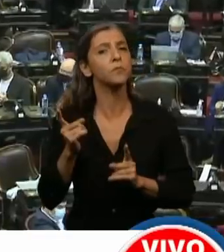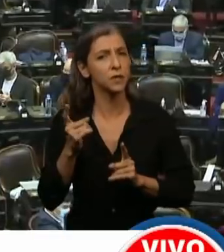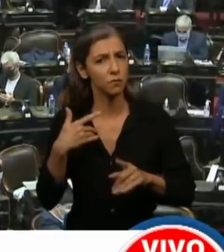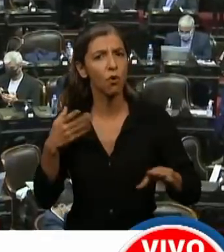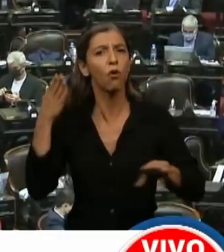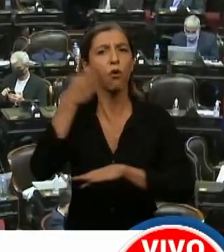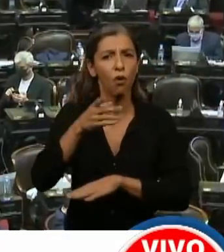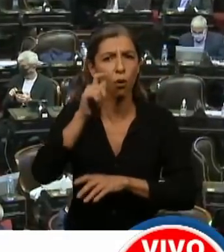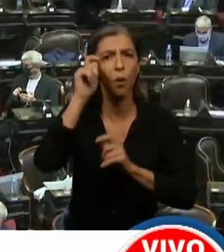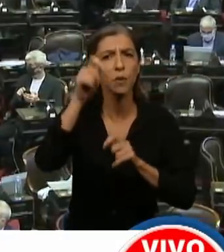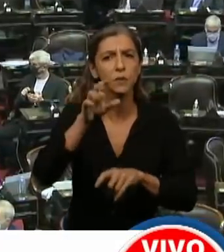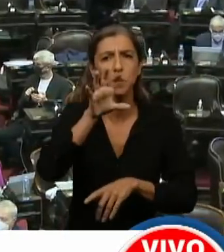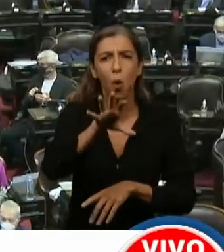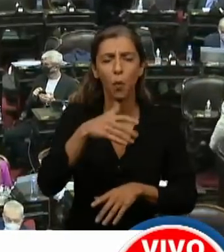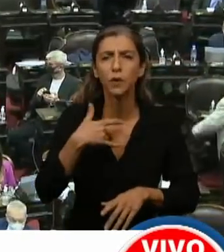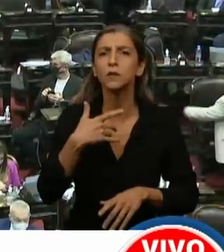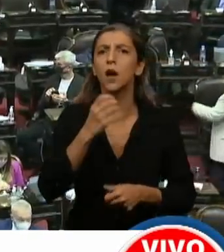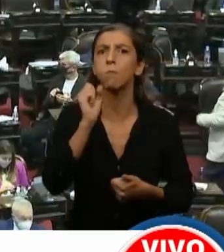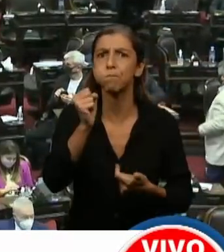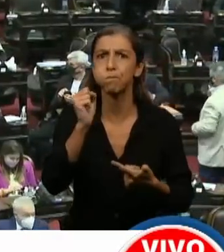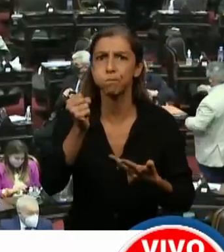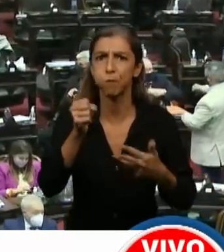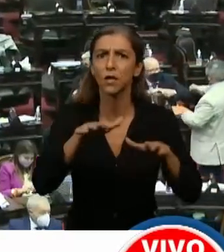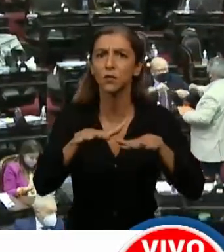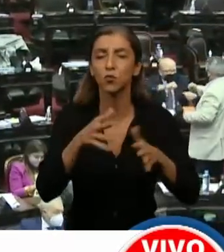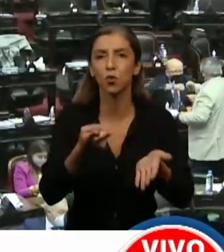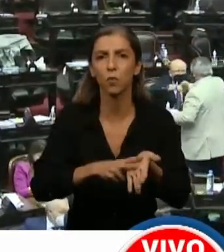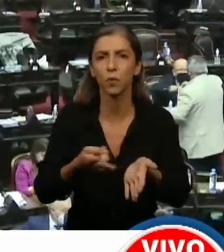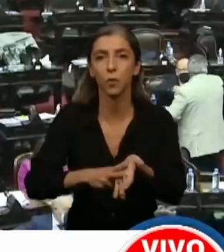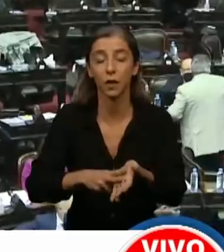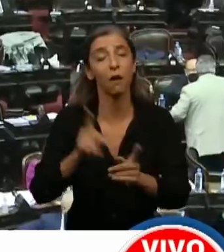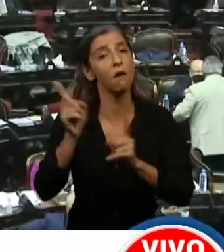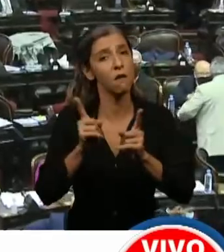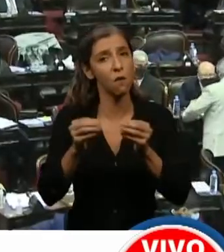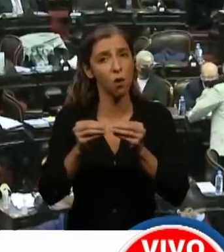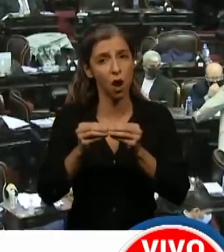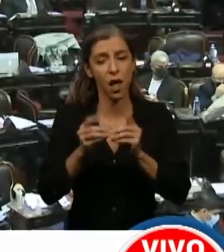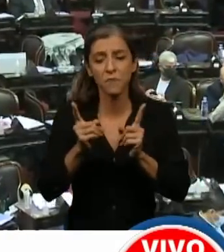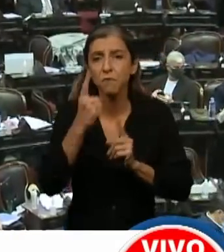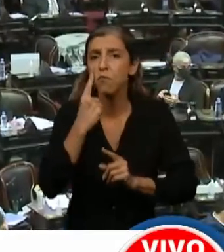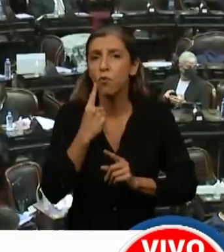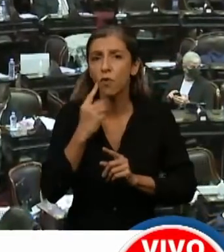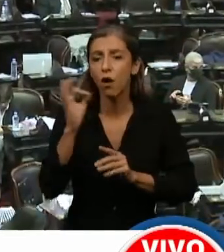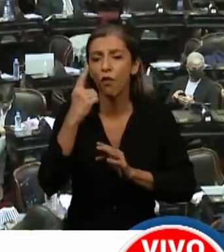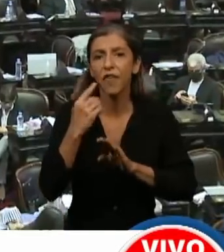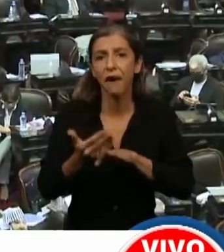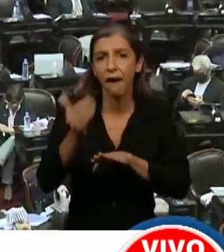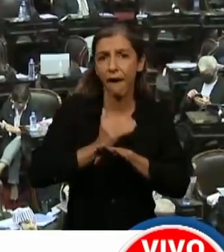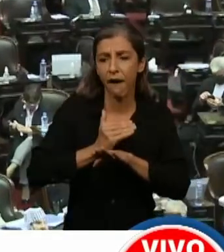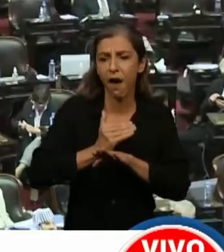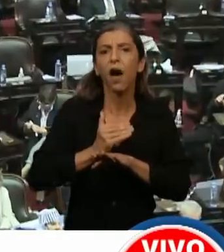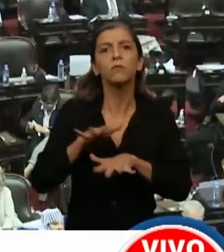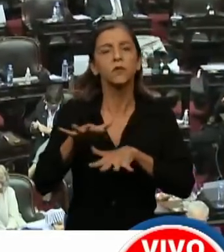provincia y de colegas que el mismo día o el día antes habían atravesado situaciones similares.